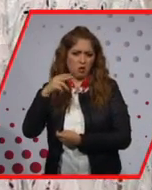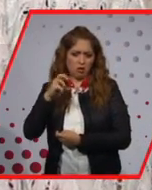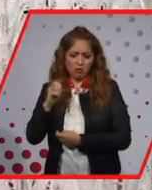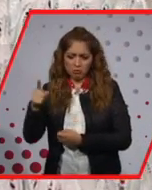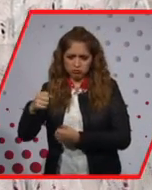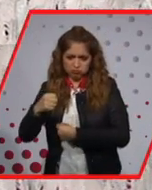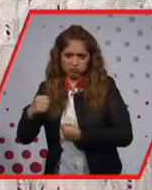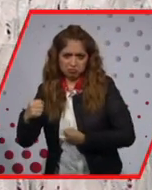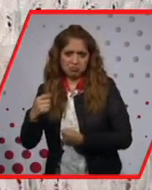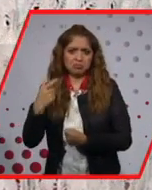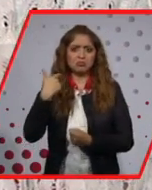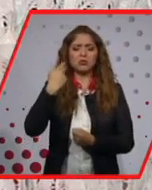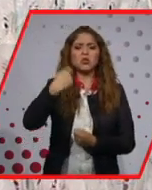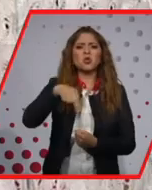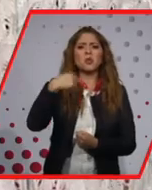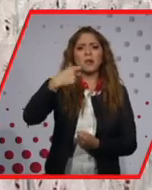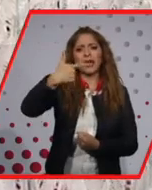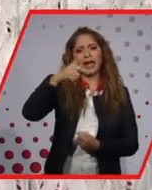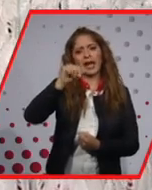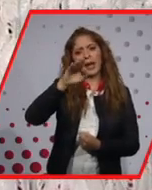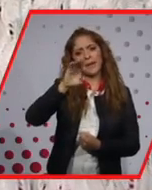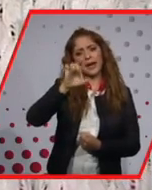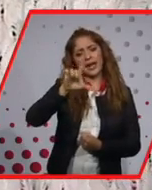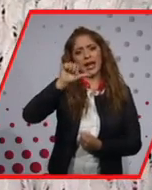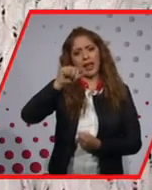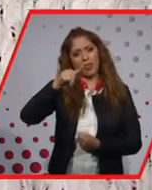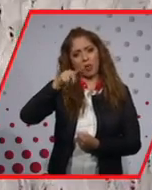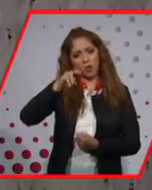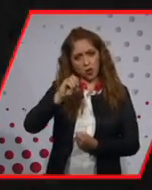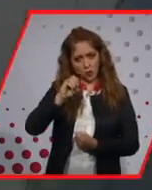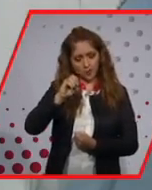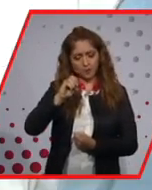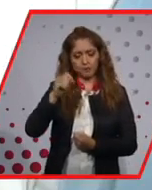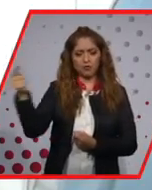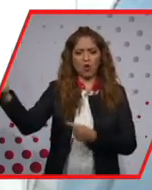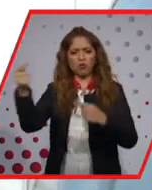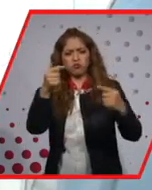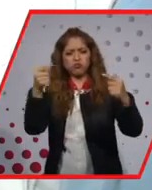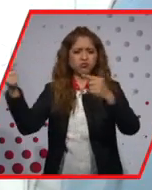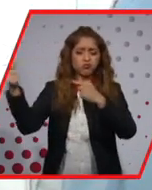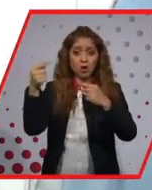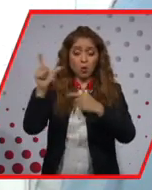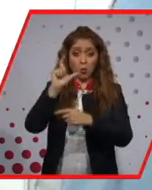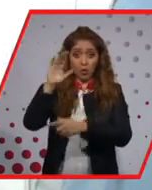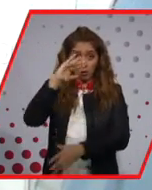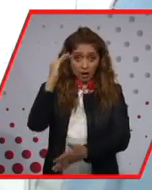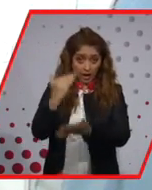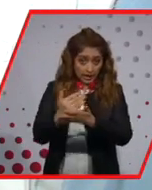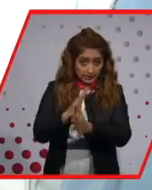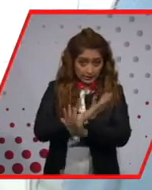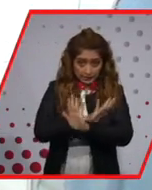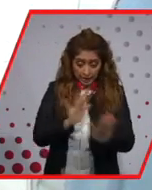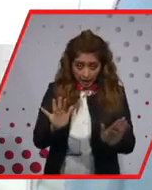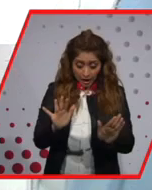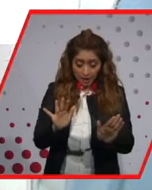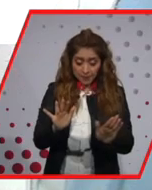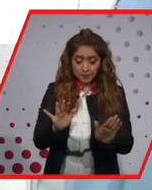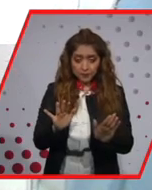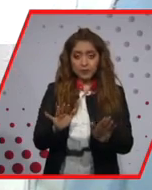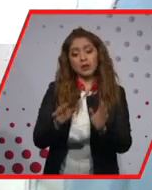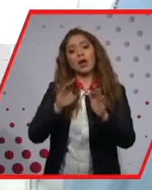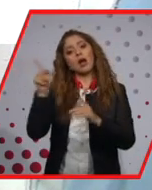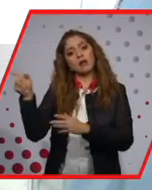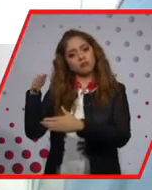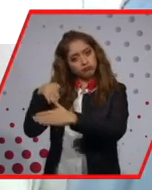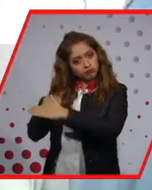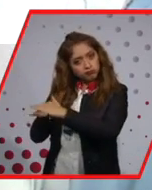se llama, que se llama Gabriel Antonio Miranda Pedraza. Terminan de pelearse, se meten. Posteriormente,